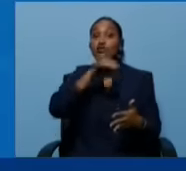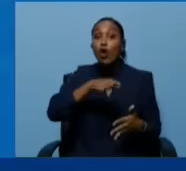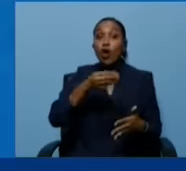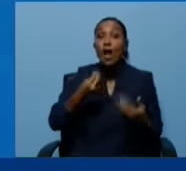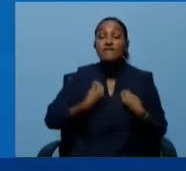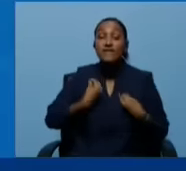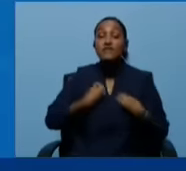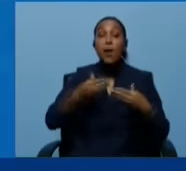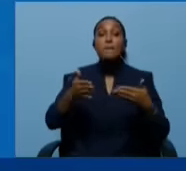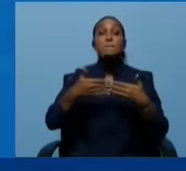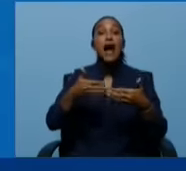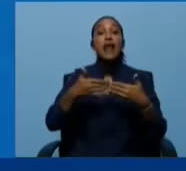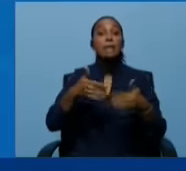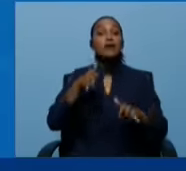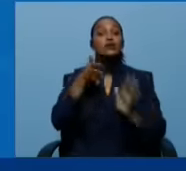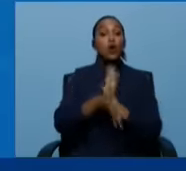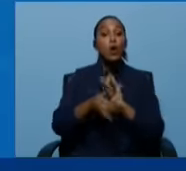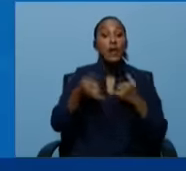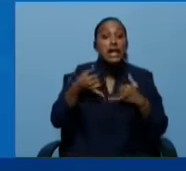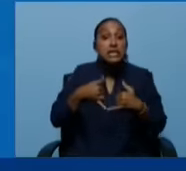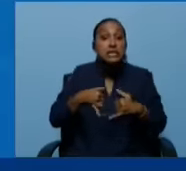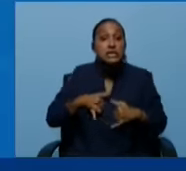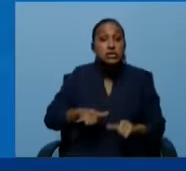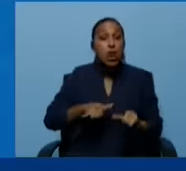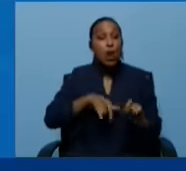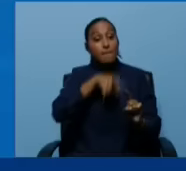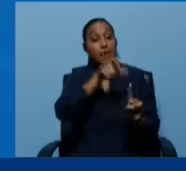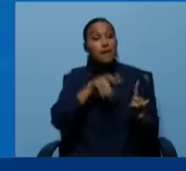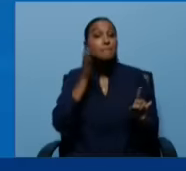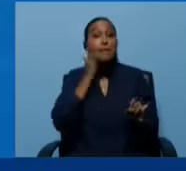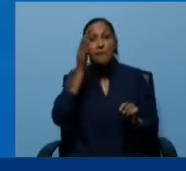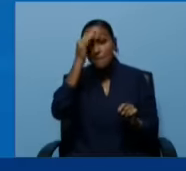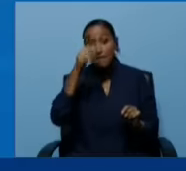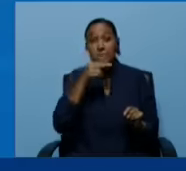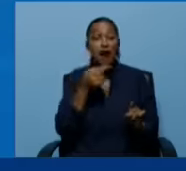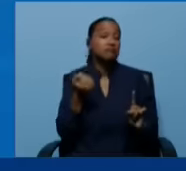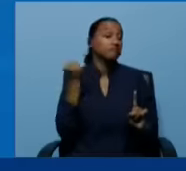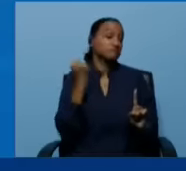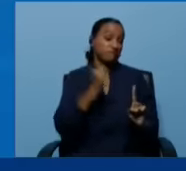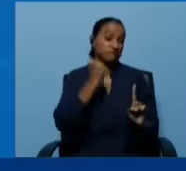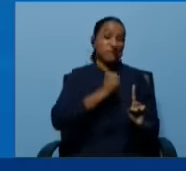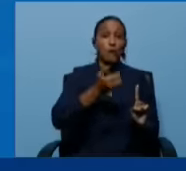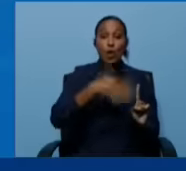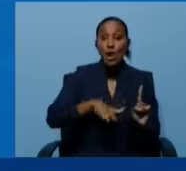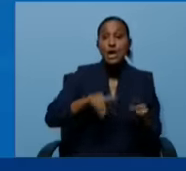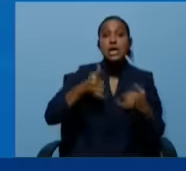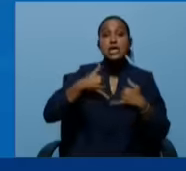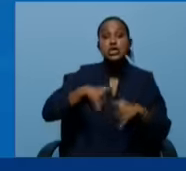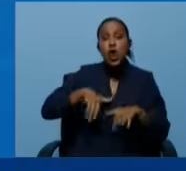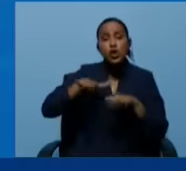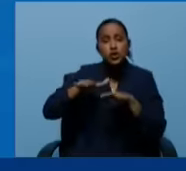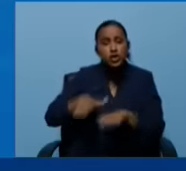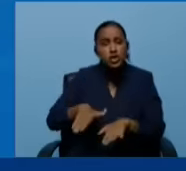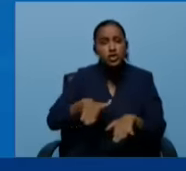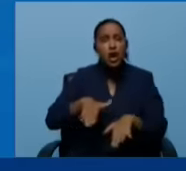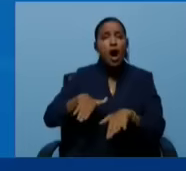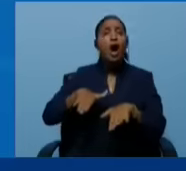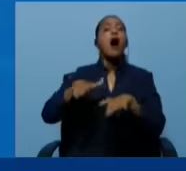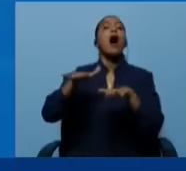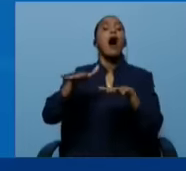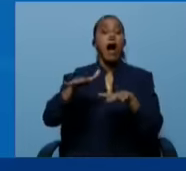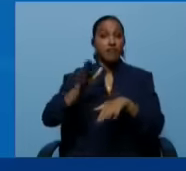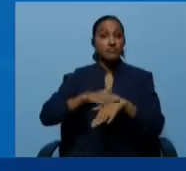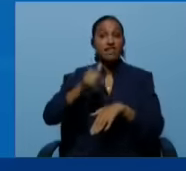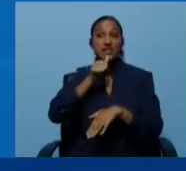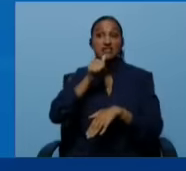conocí hijos que quedaron huérfanos porque sus padres y madres fueron masacrados con los misiles y la metralla de los Estados